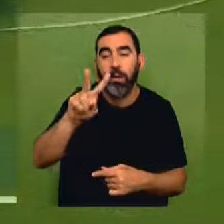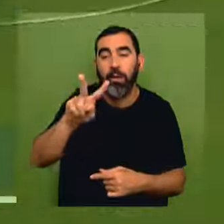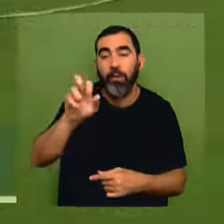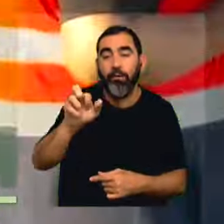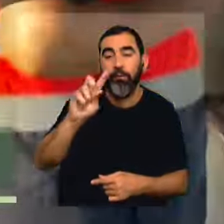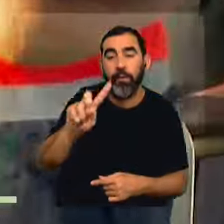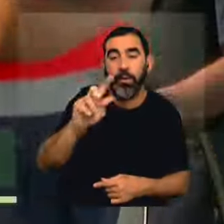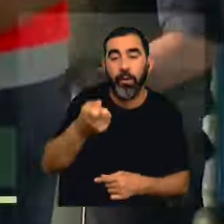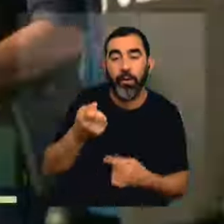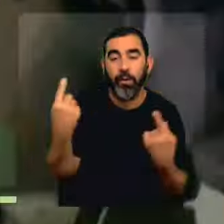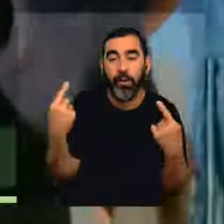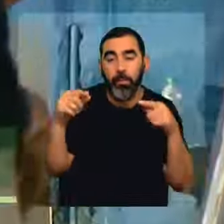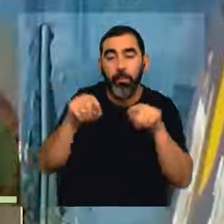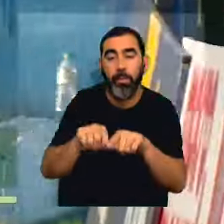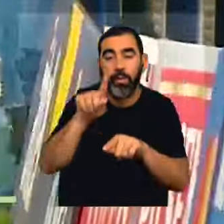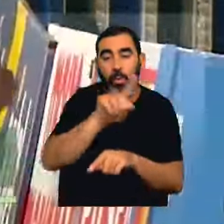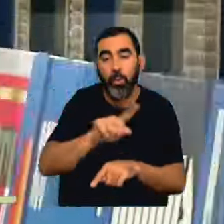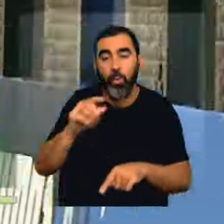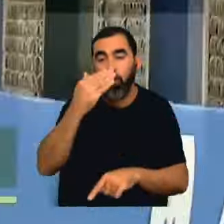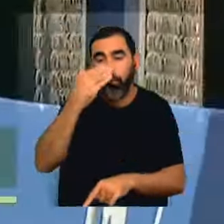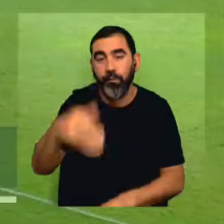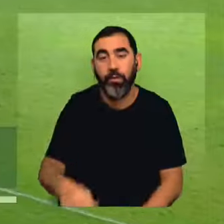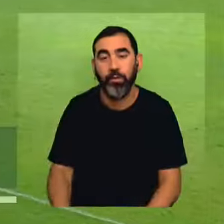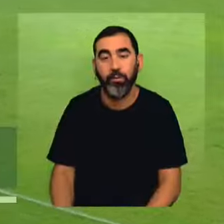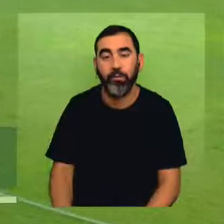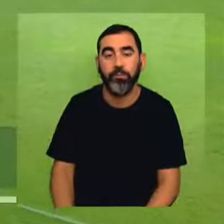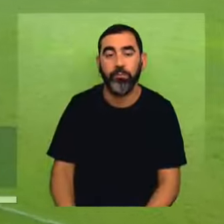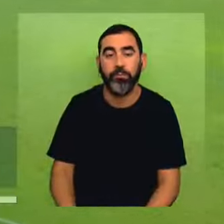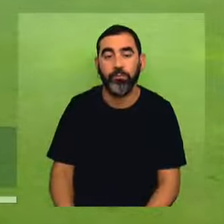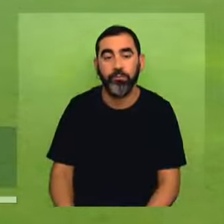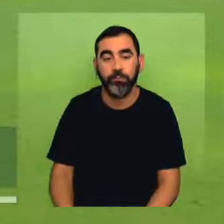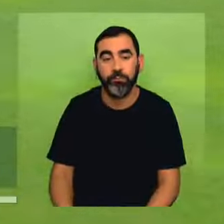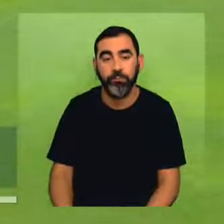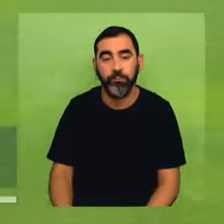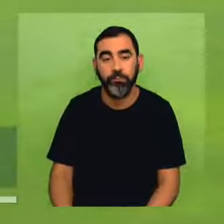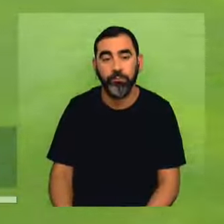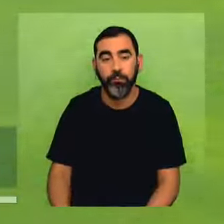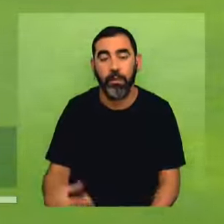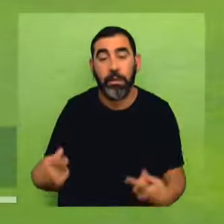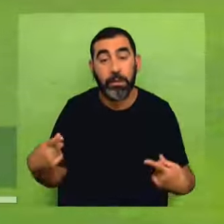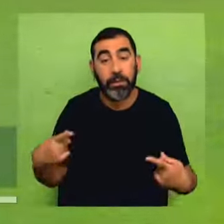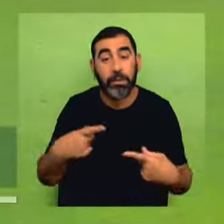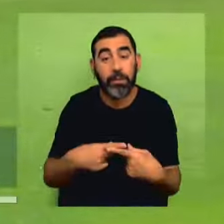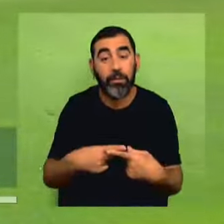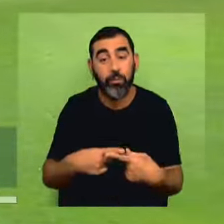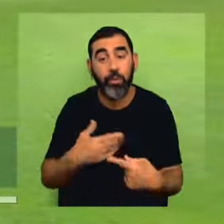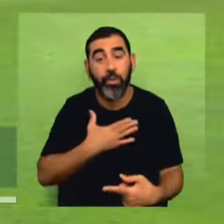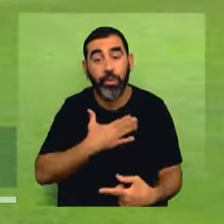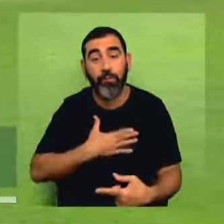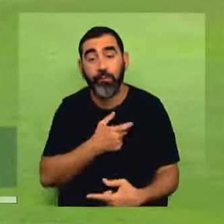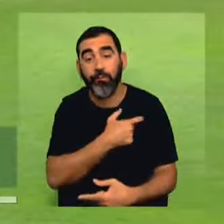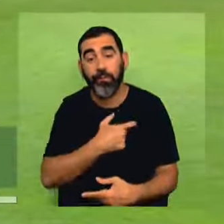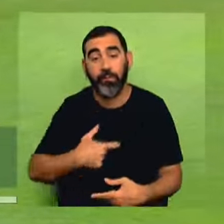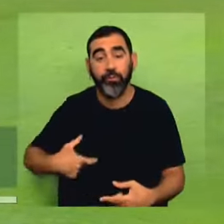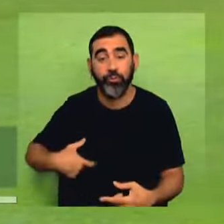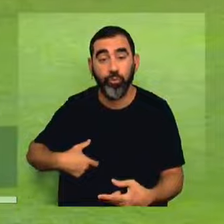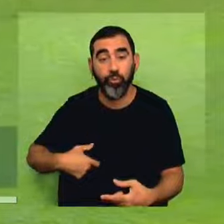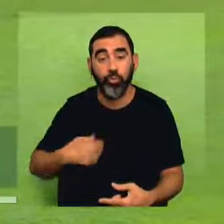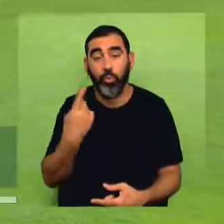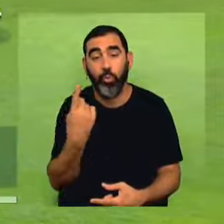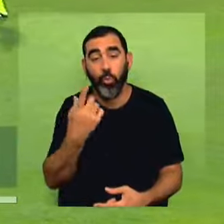empata y coloca é 1 a un en la cuchilla el superclásico entre Defensores portin y danubio